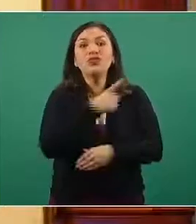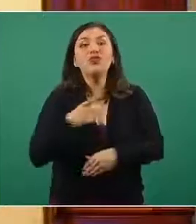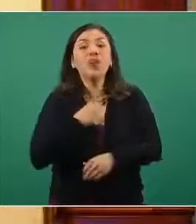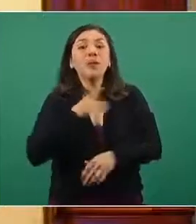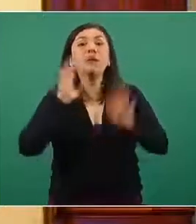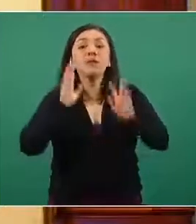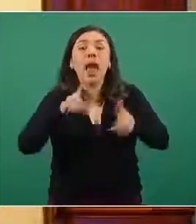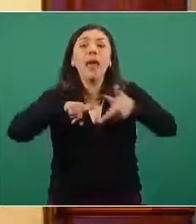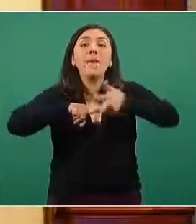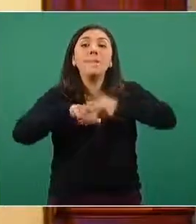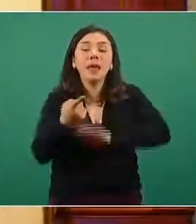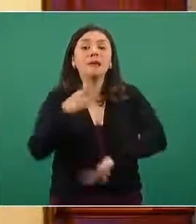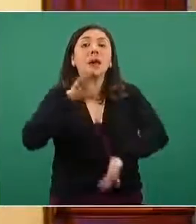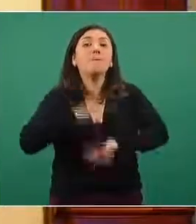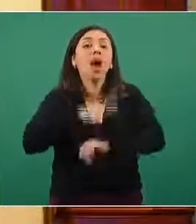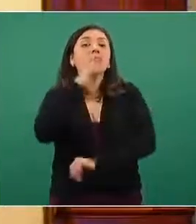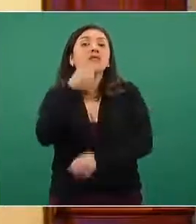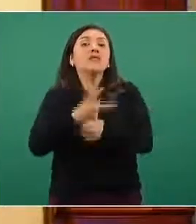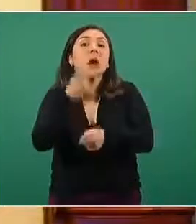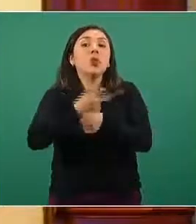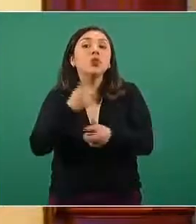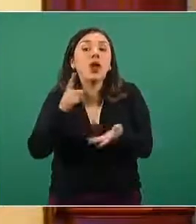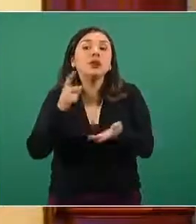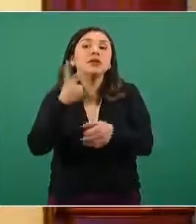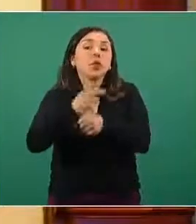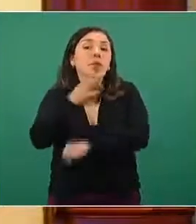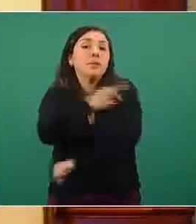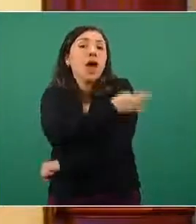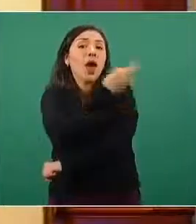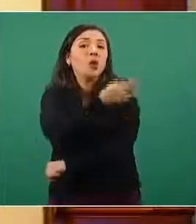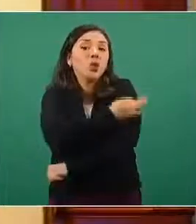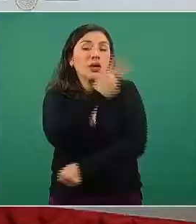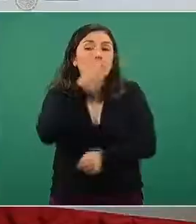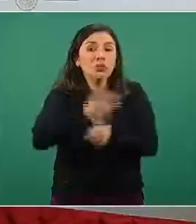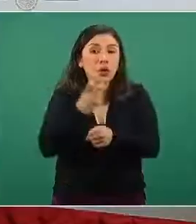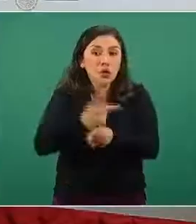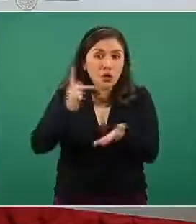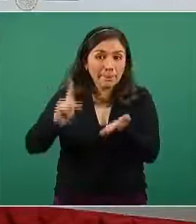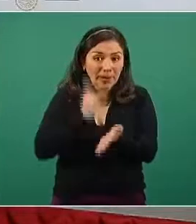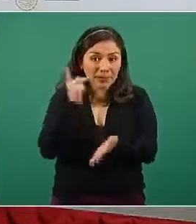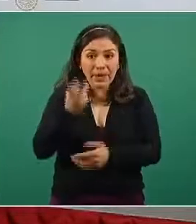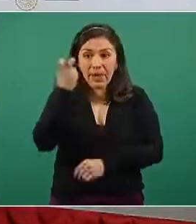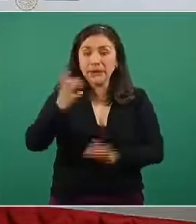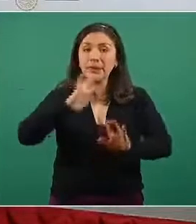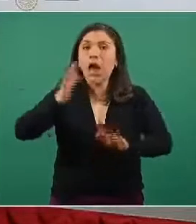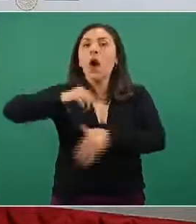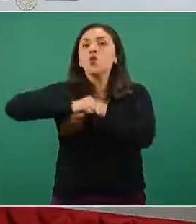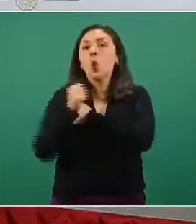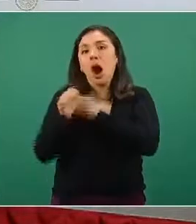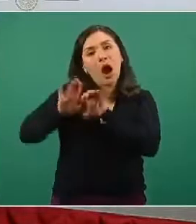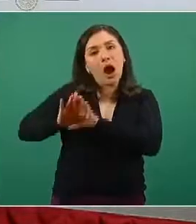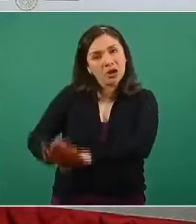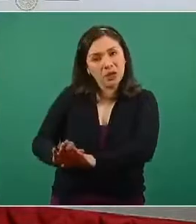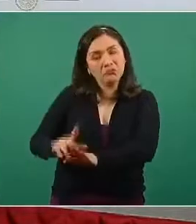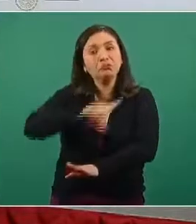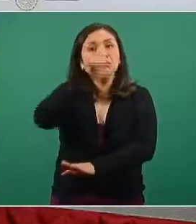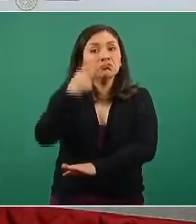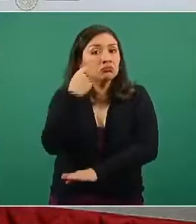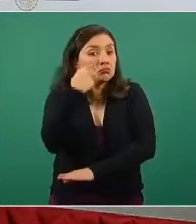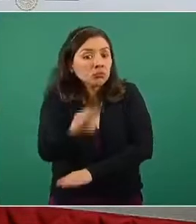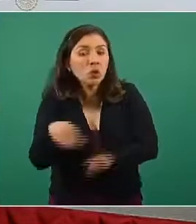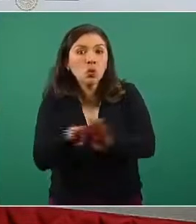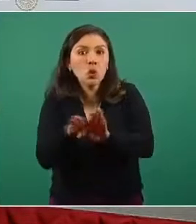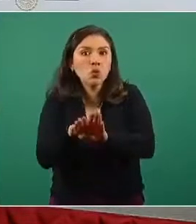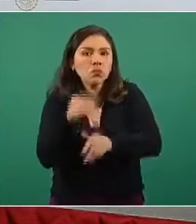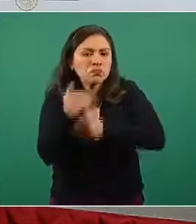recibir de manera importante las segundas dosis. Ya están aquí reservadas y en su momento veremos cómo inicia esta